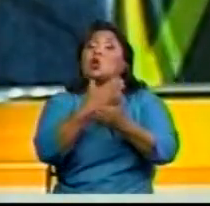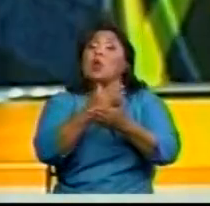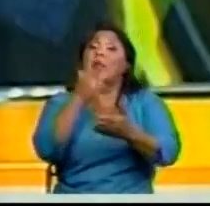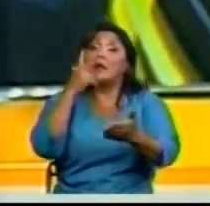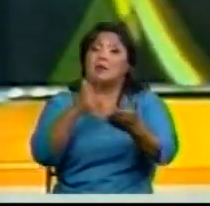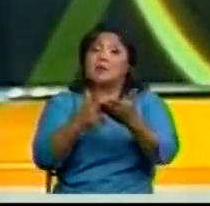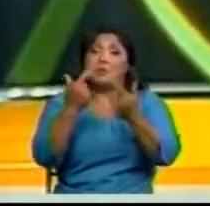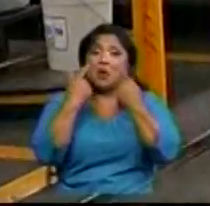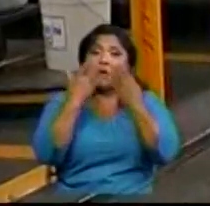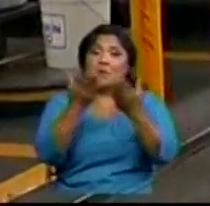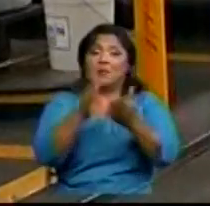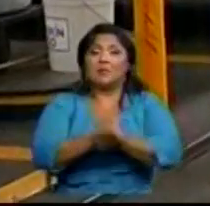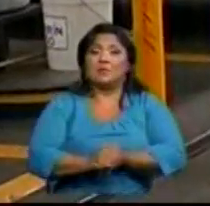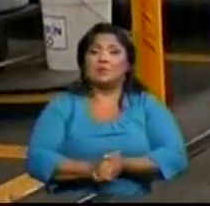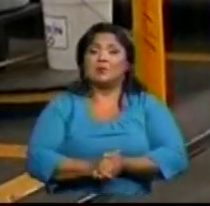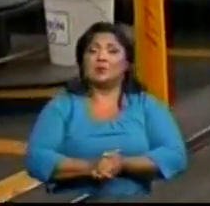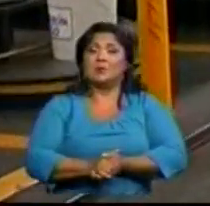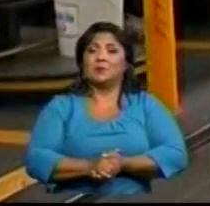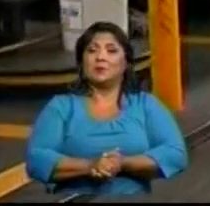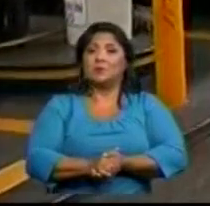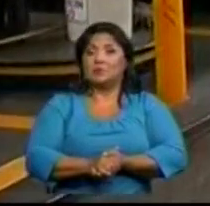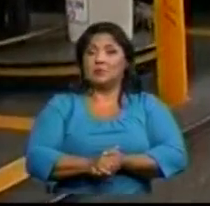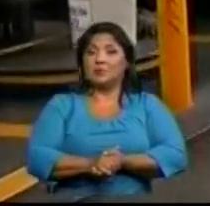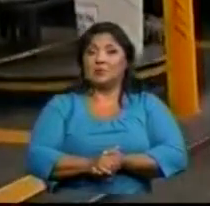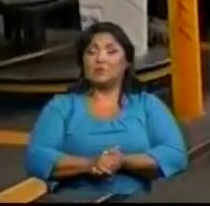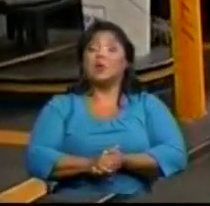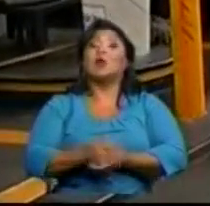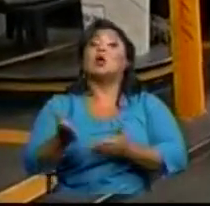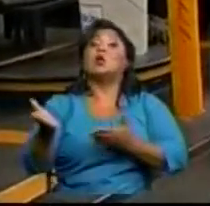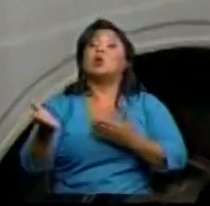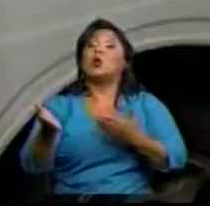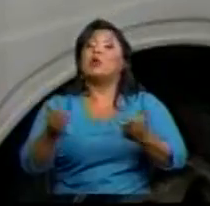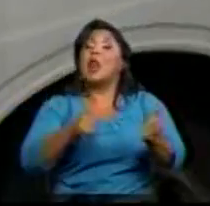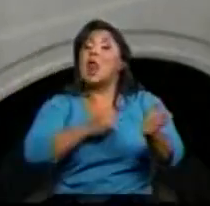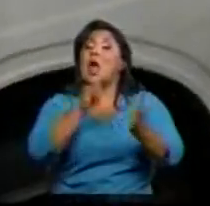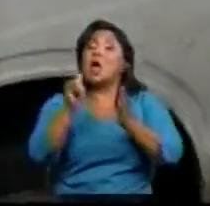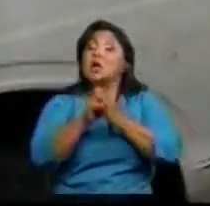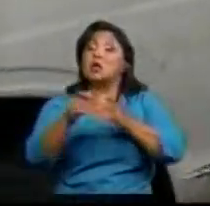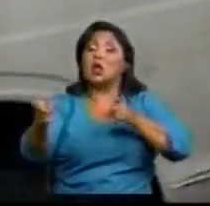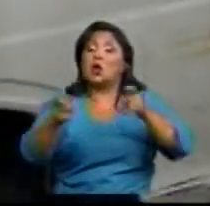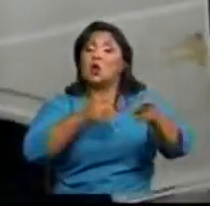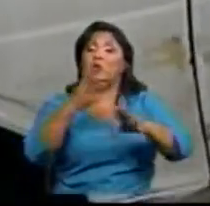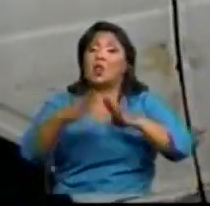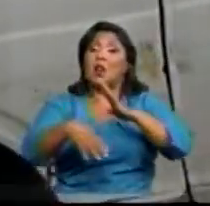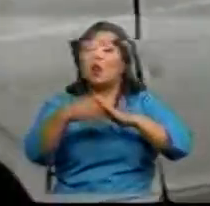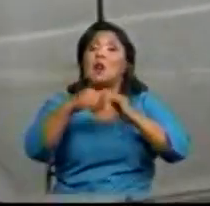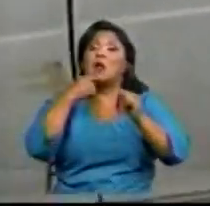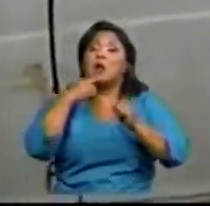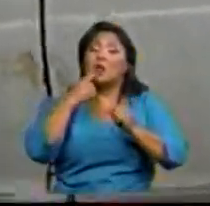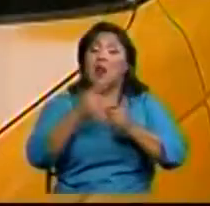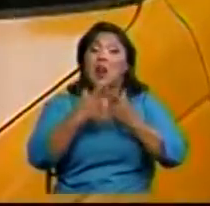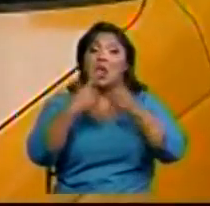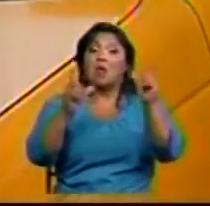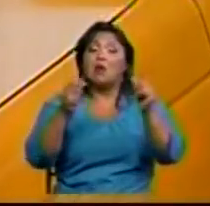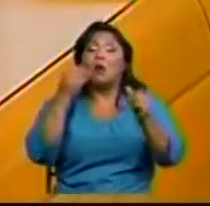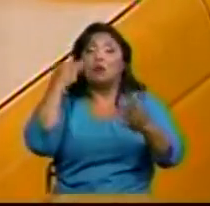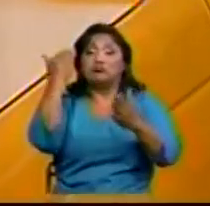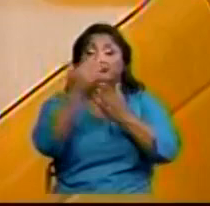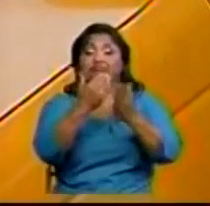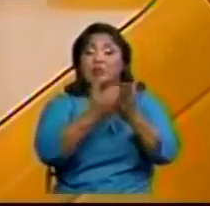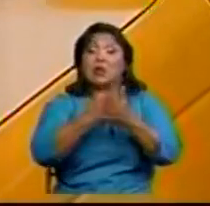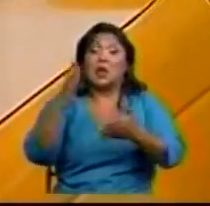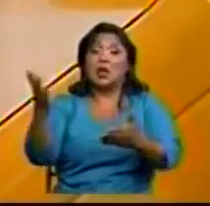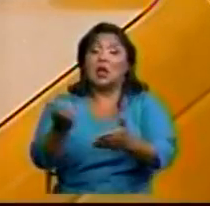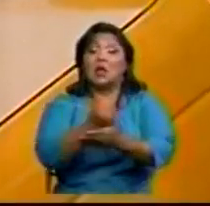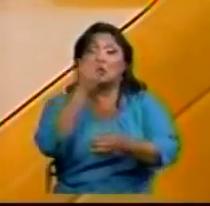terminal la agencia de regulación y control hidrocarburífero liberó el margen de ganancia